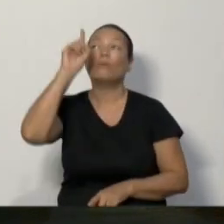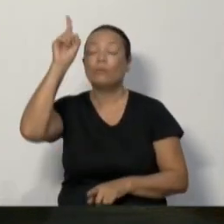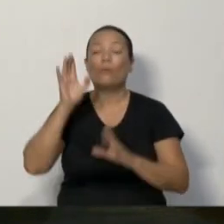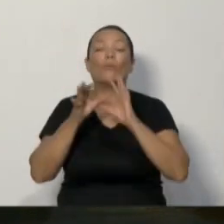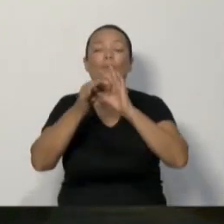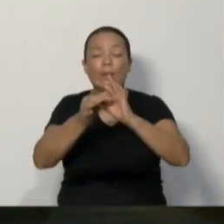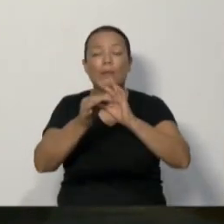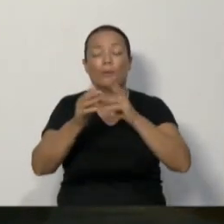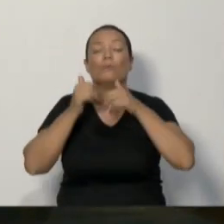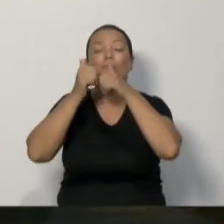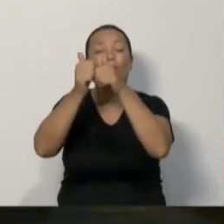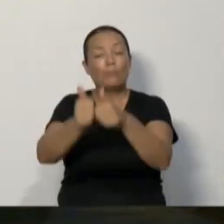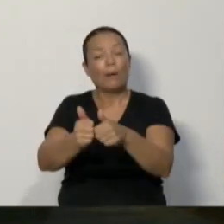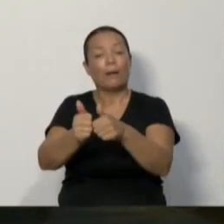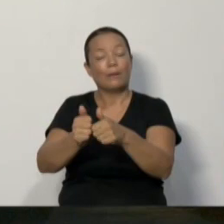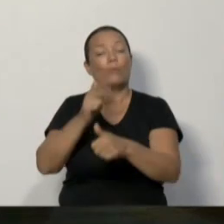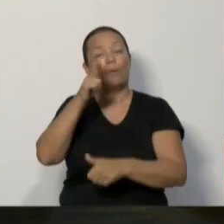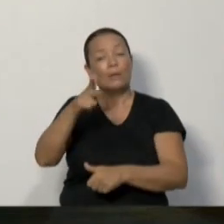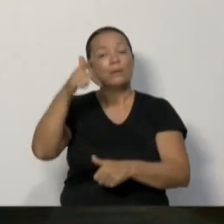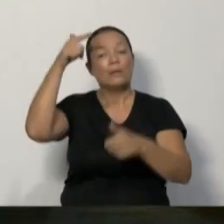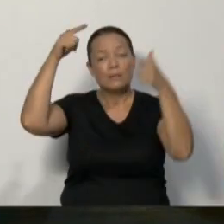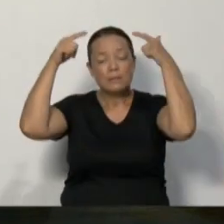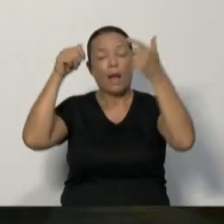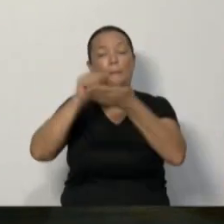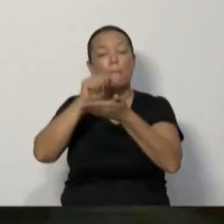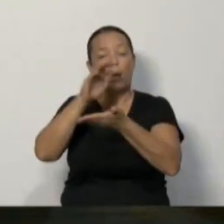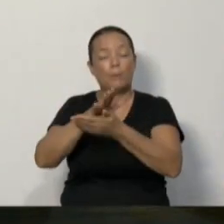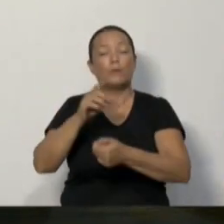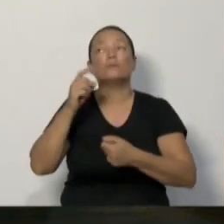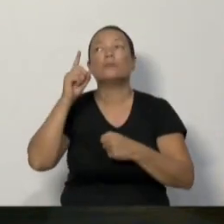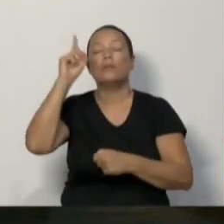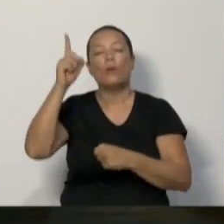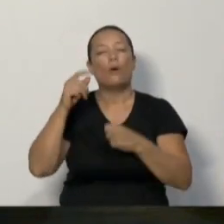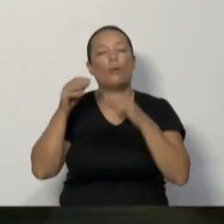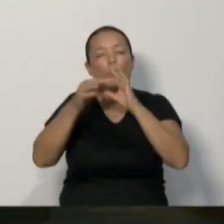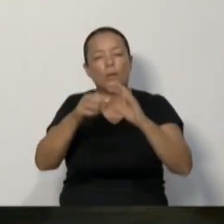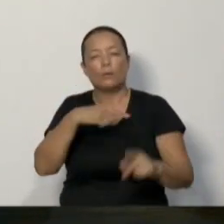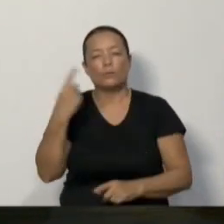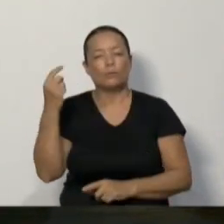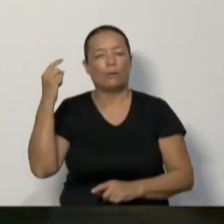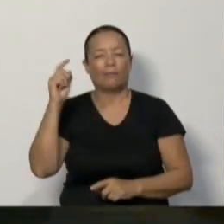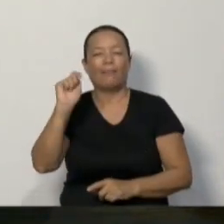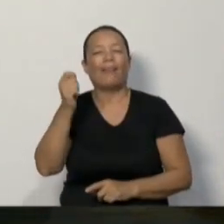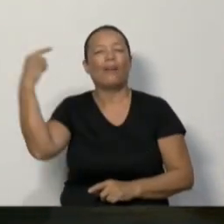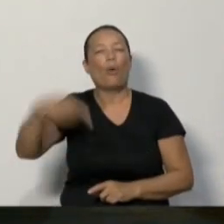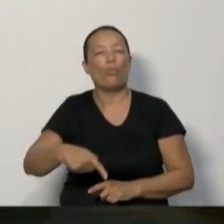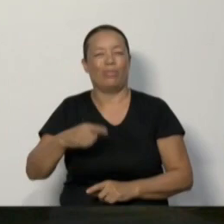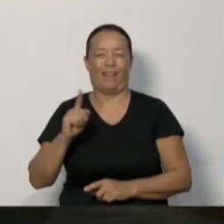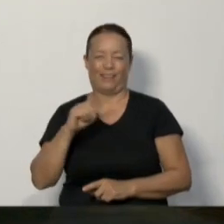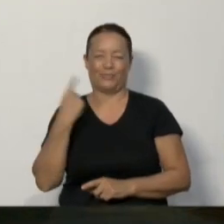Dios está con nosotros, y como nos dice San Pablo, si Dios está con nosotros, ¿quién contra nosotros?